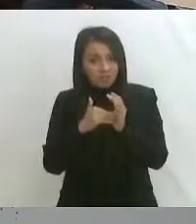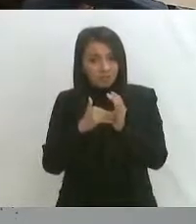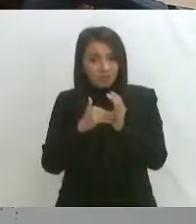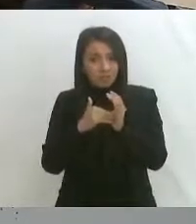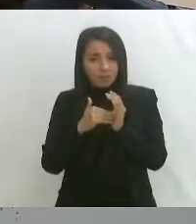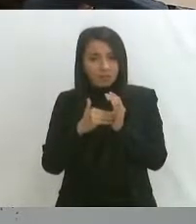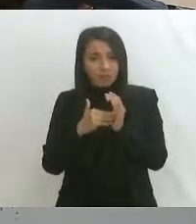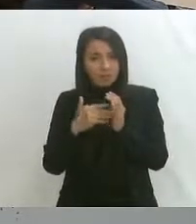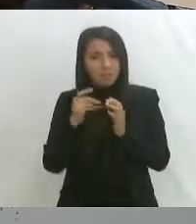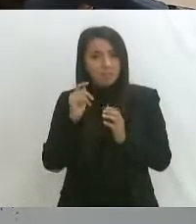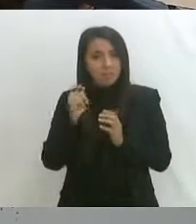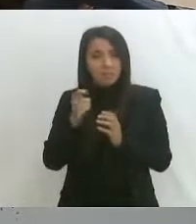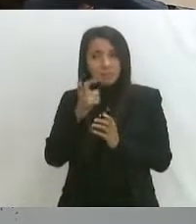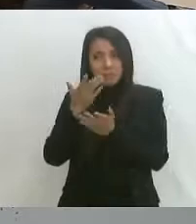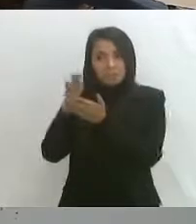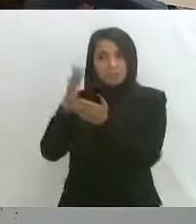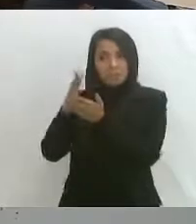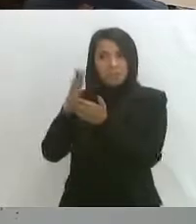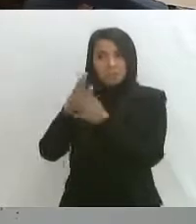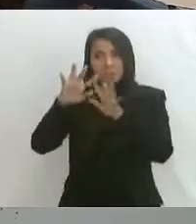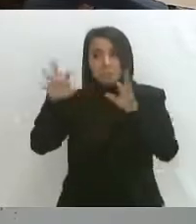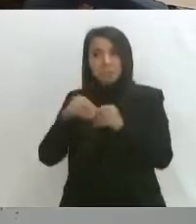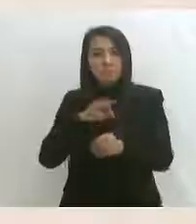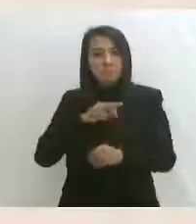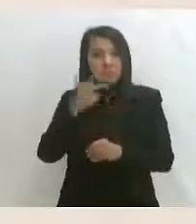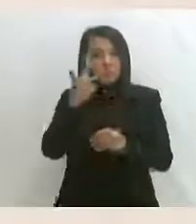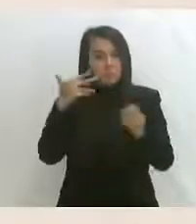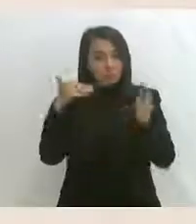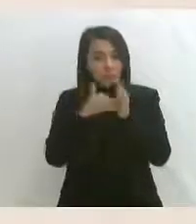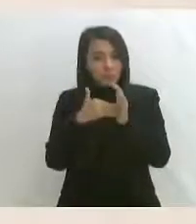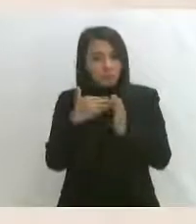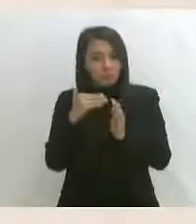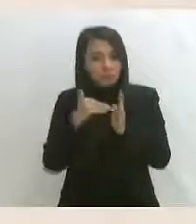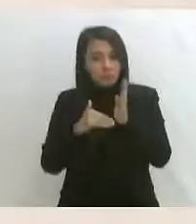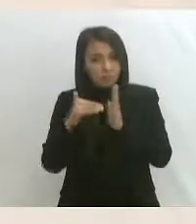8,000 millones menos en un año.